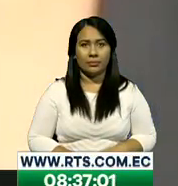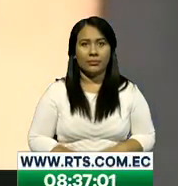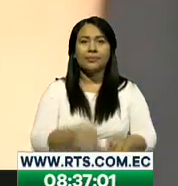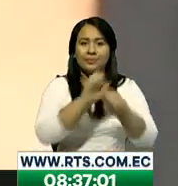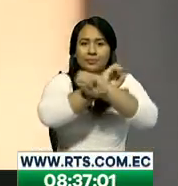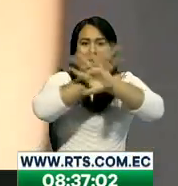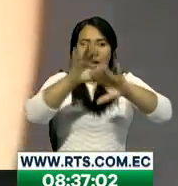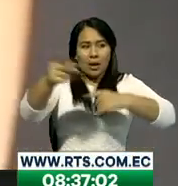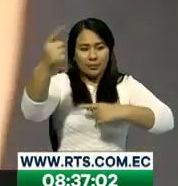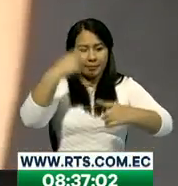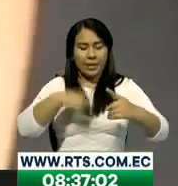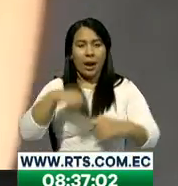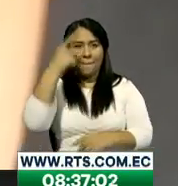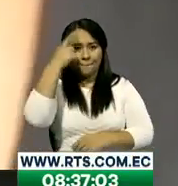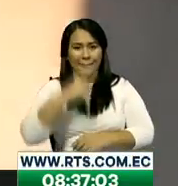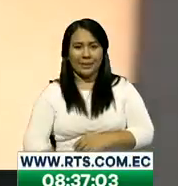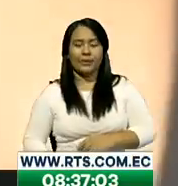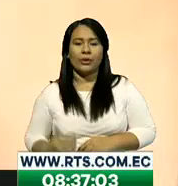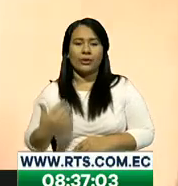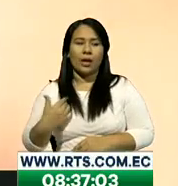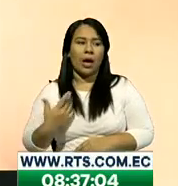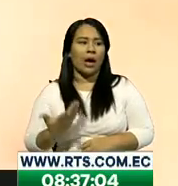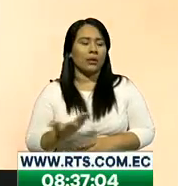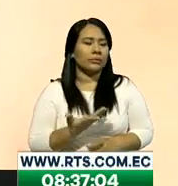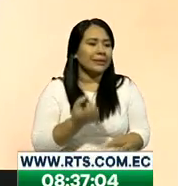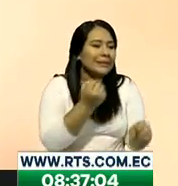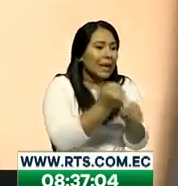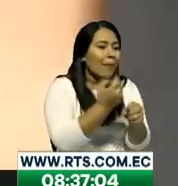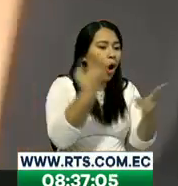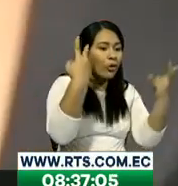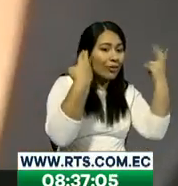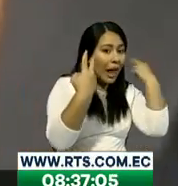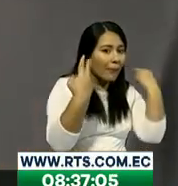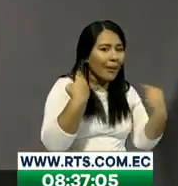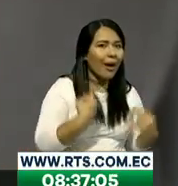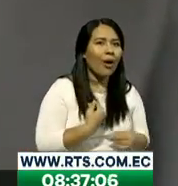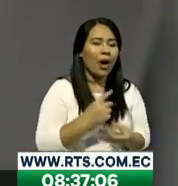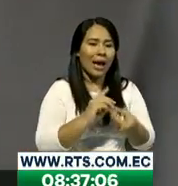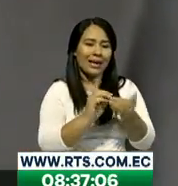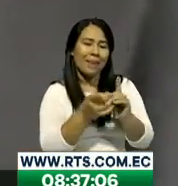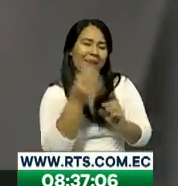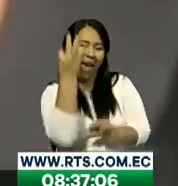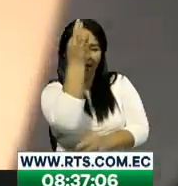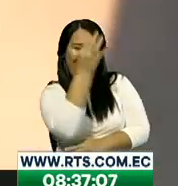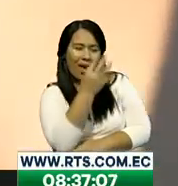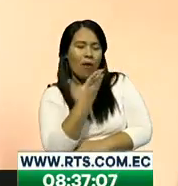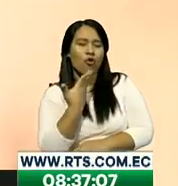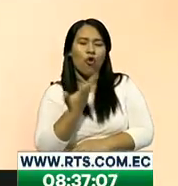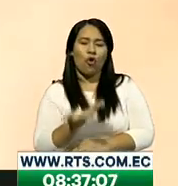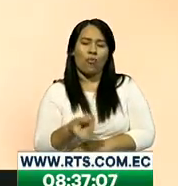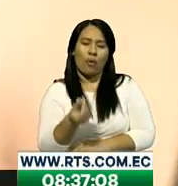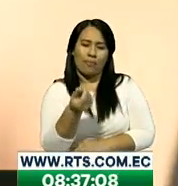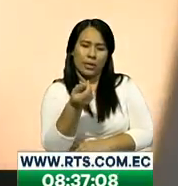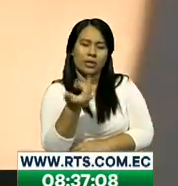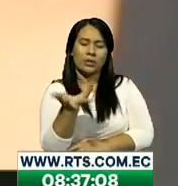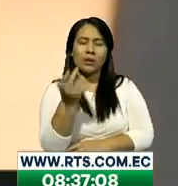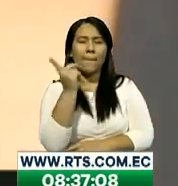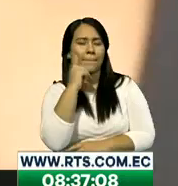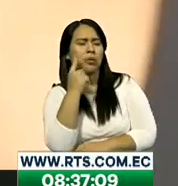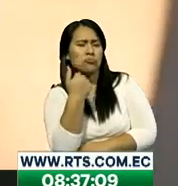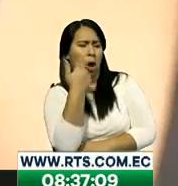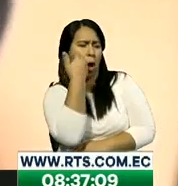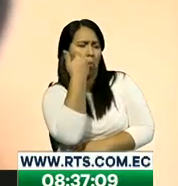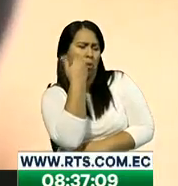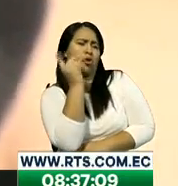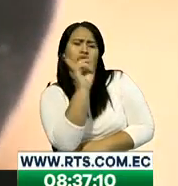Claro, llegaron como clientes a cotizar acerca de un trabajo en el cabello, a cambiarse de look, incluso les pareció el precio cómodo,